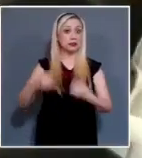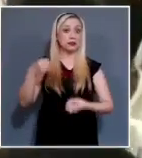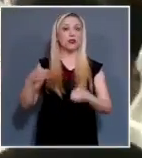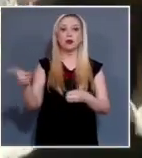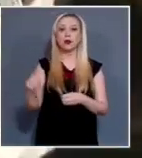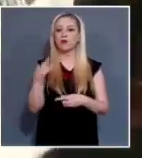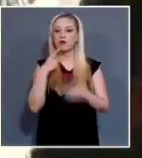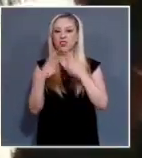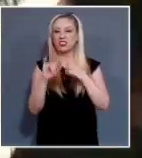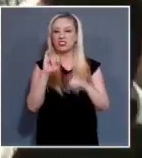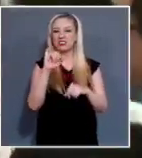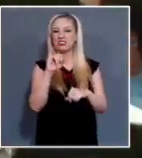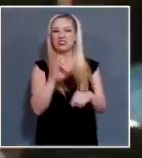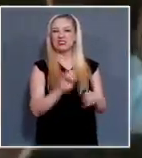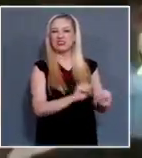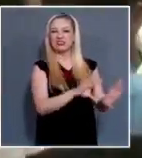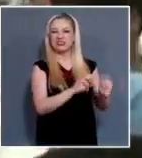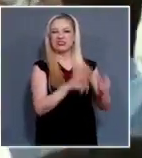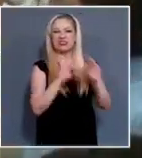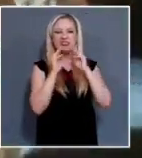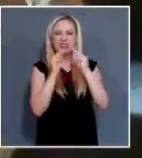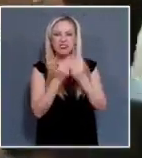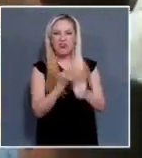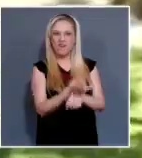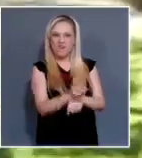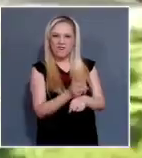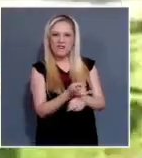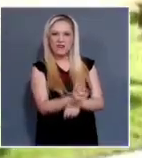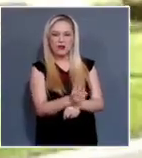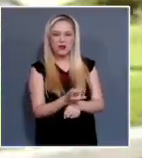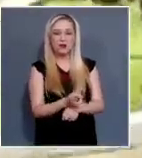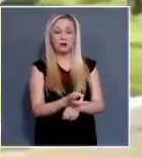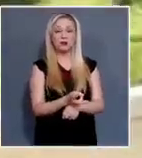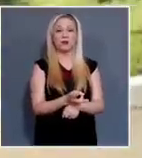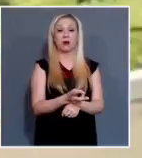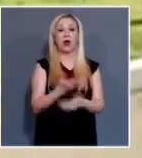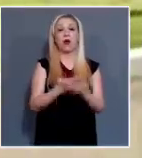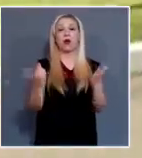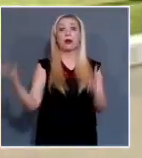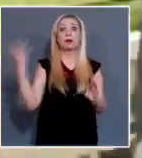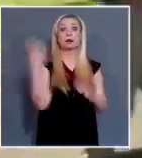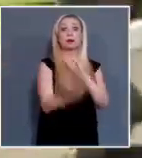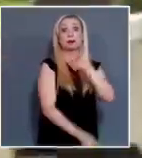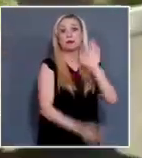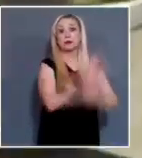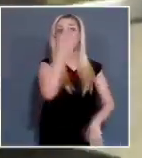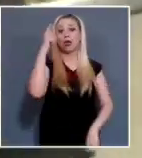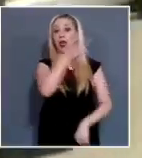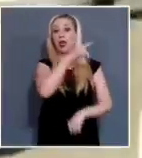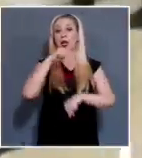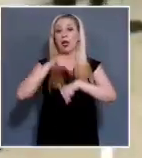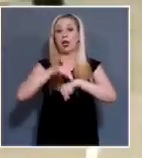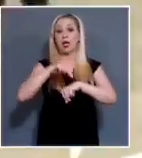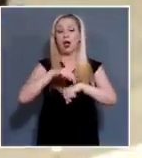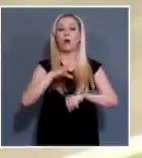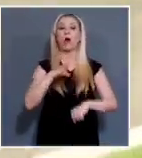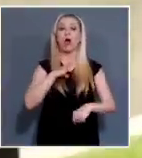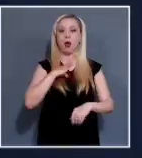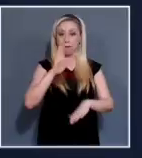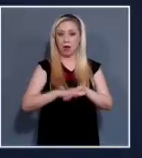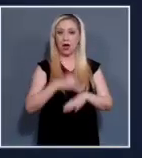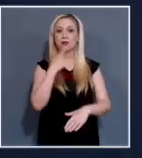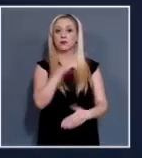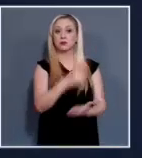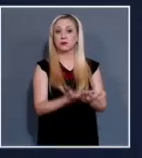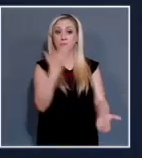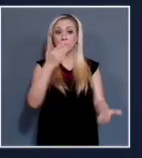El expresidente Funes, quien vive en Nicaragua desde 2016, tiene pendientes 5 procesos penales más por presuntos actos de